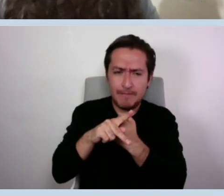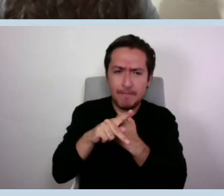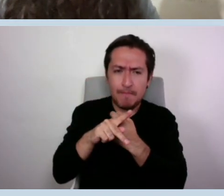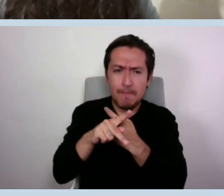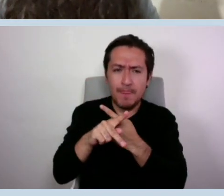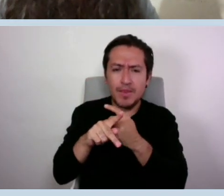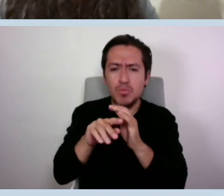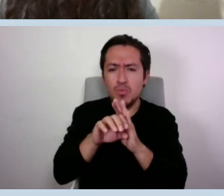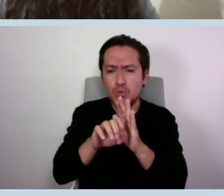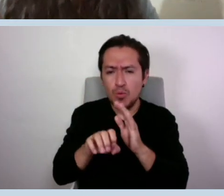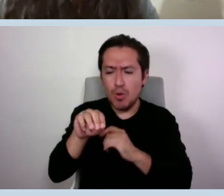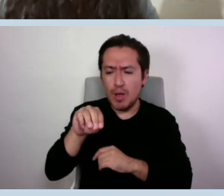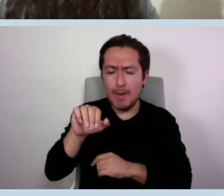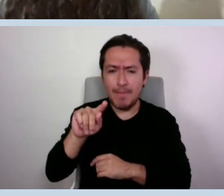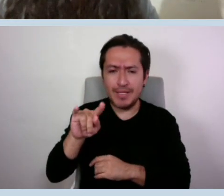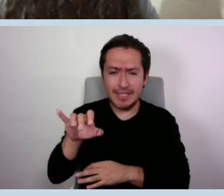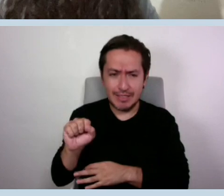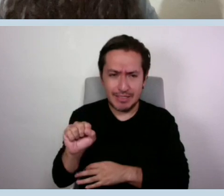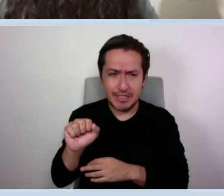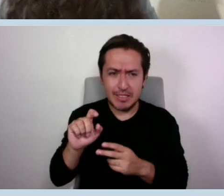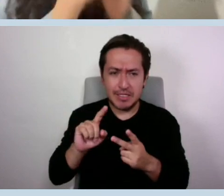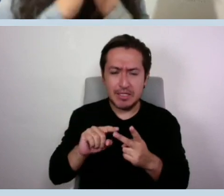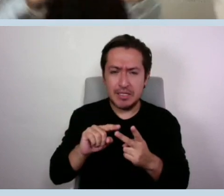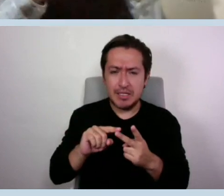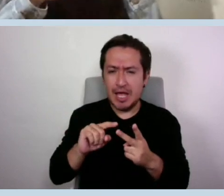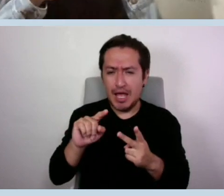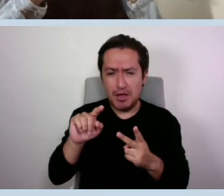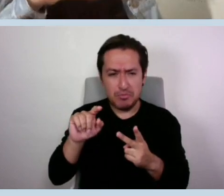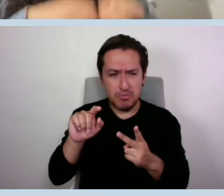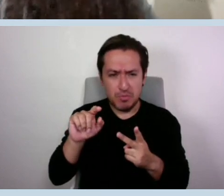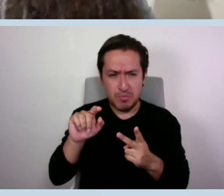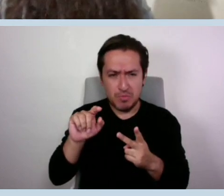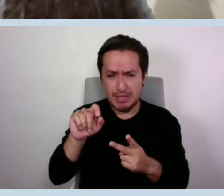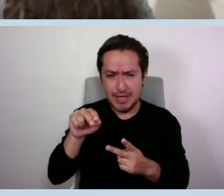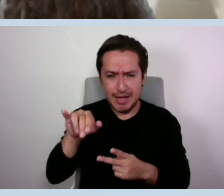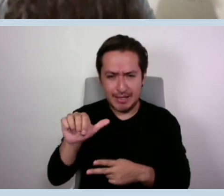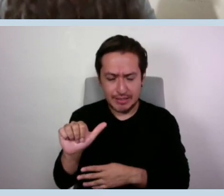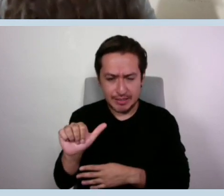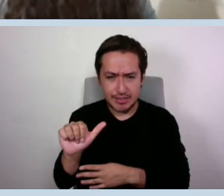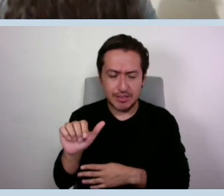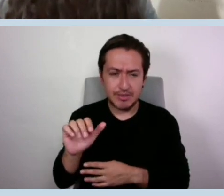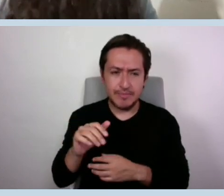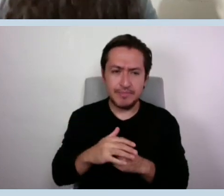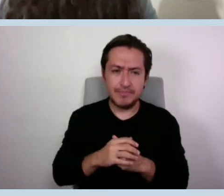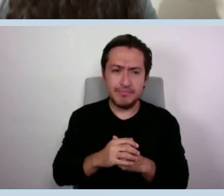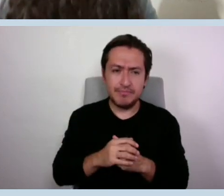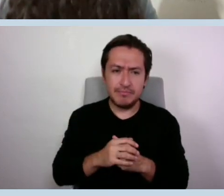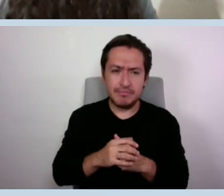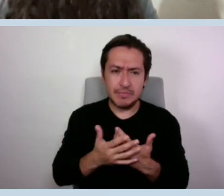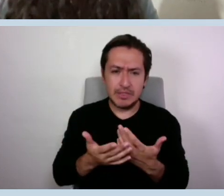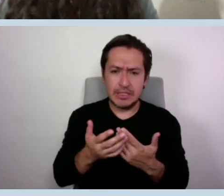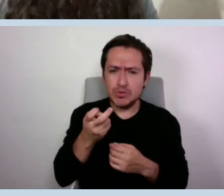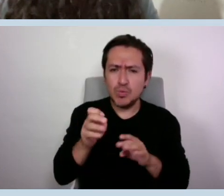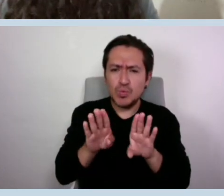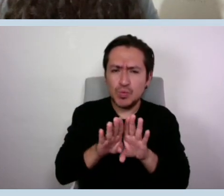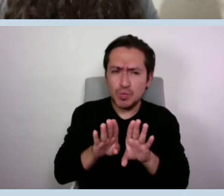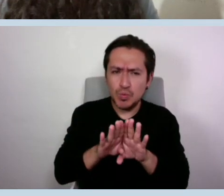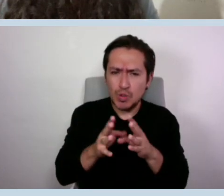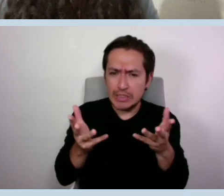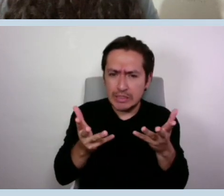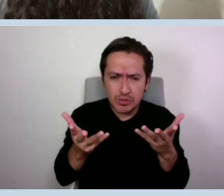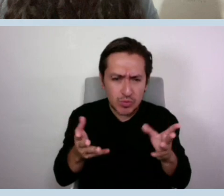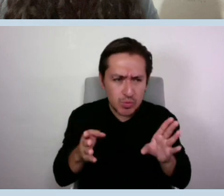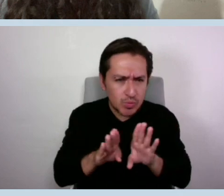umpierrez a tan yavir no entonces este cómo se hace eso porque creo